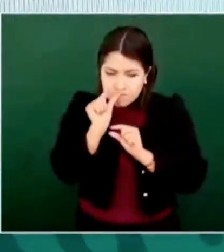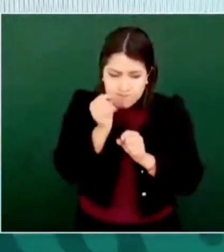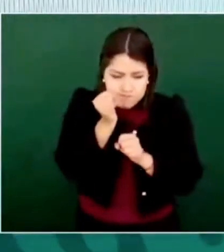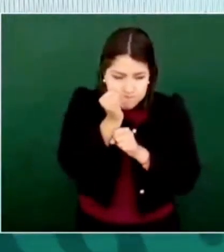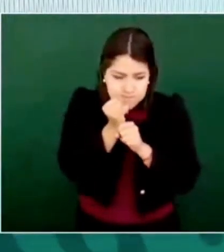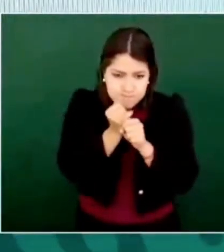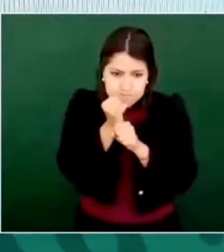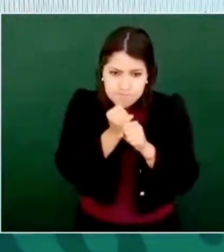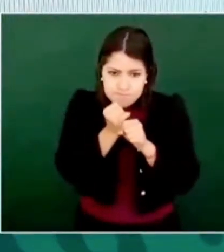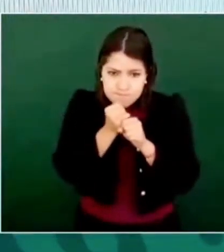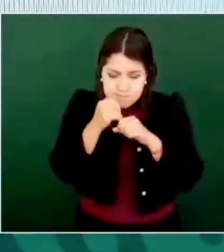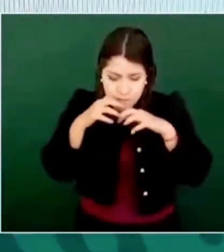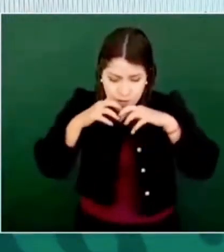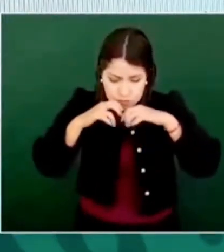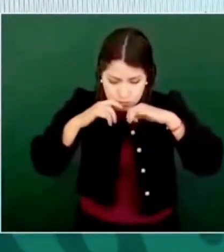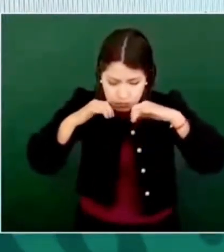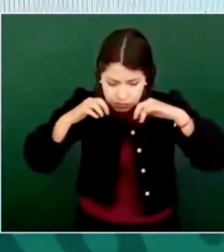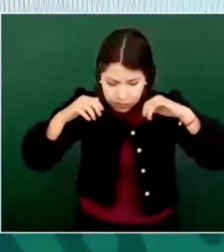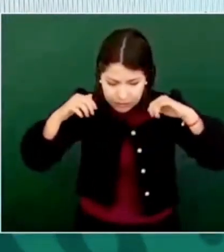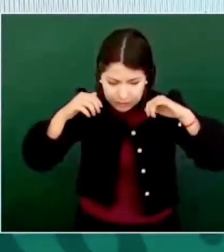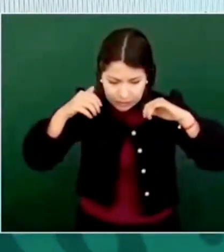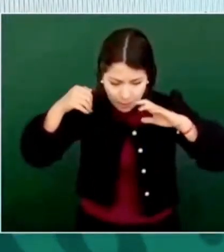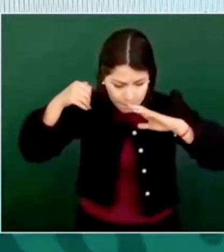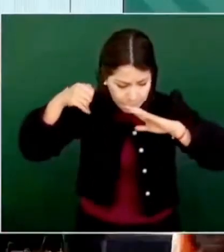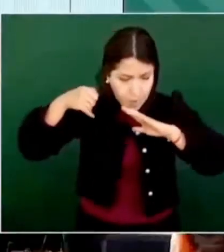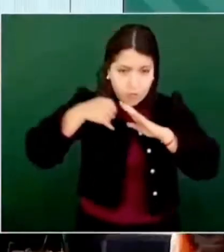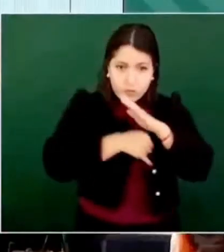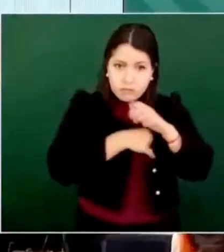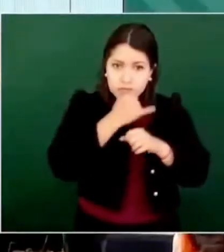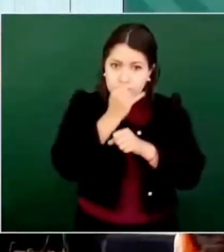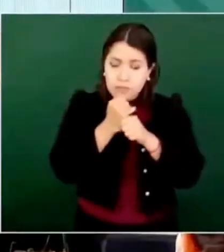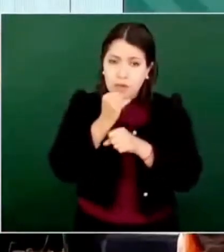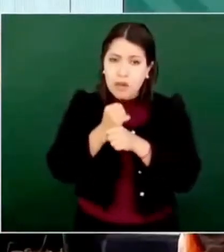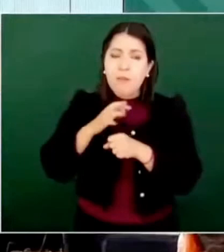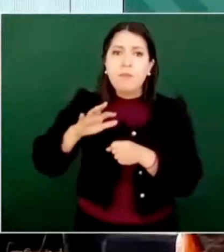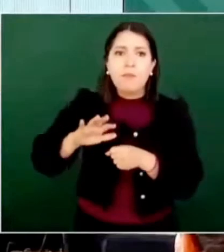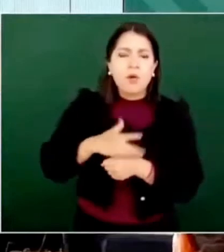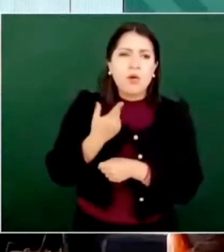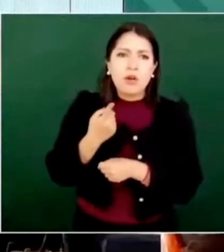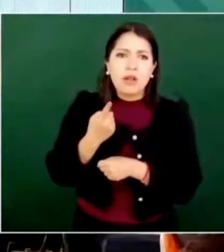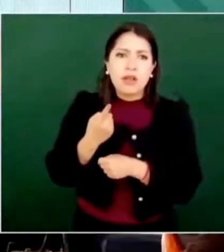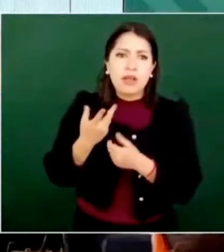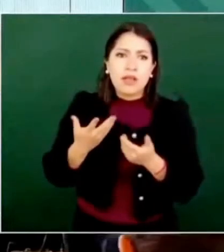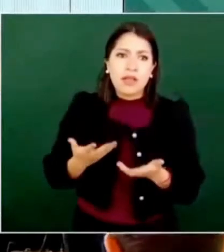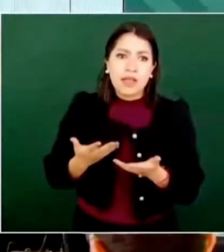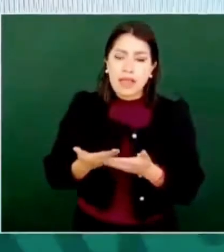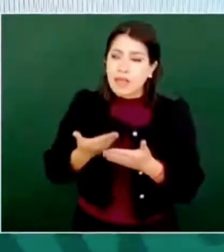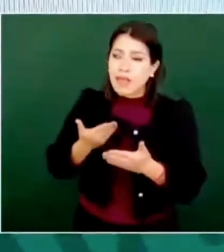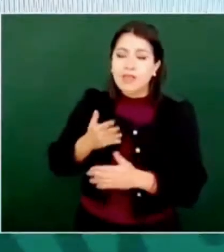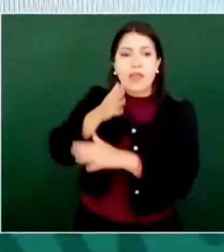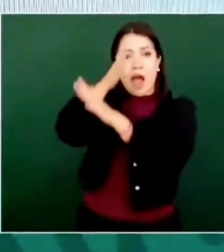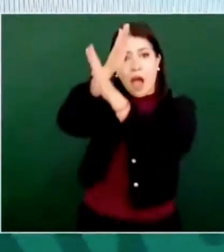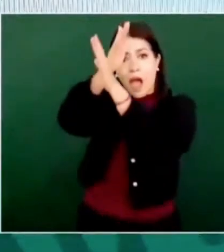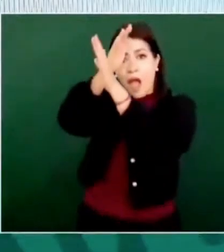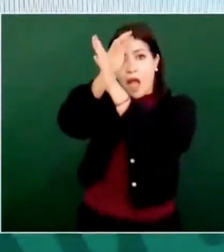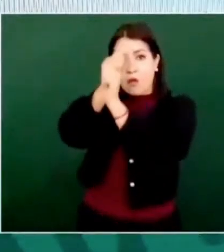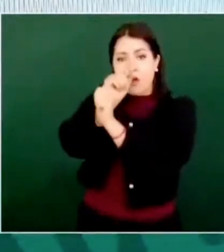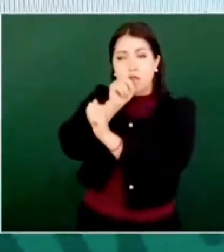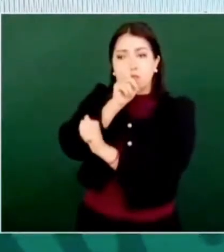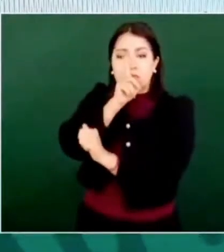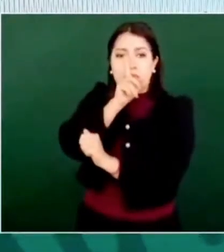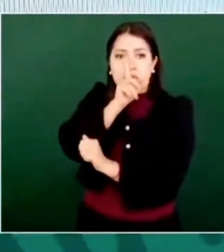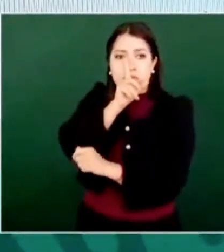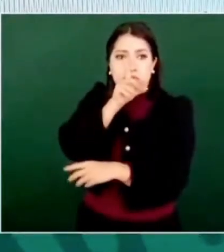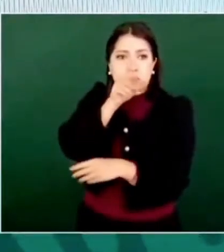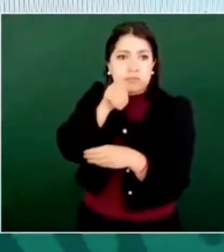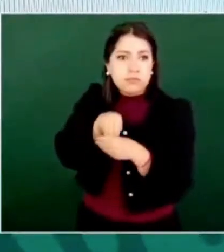porque hubo un pacto de silencio al principio,